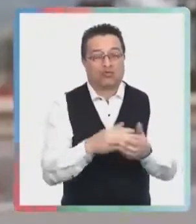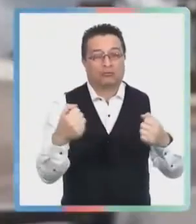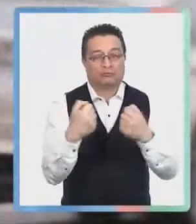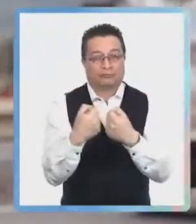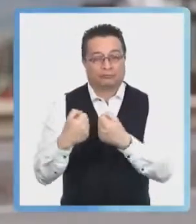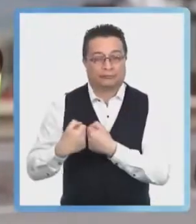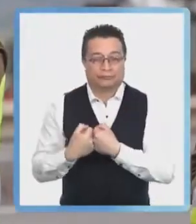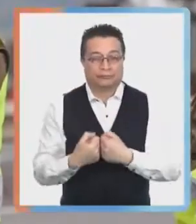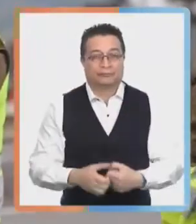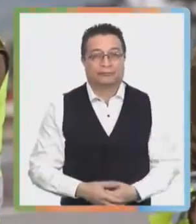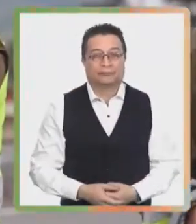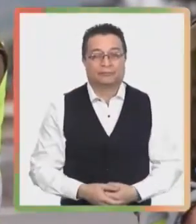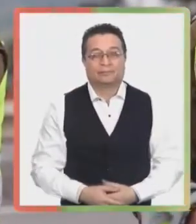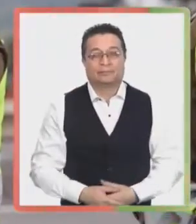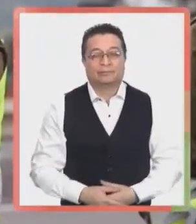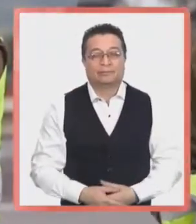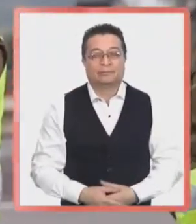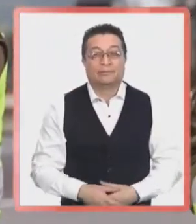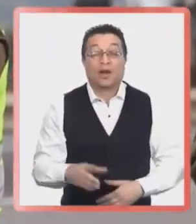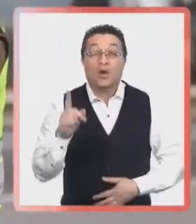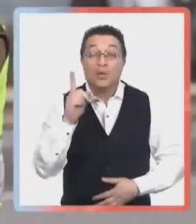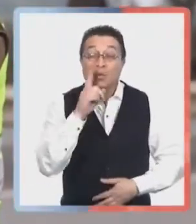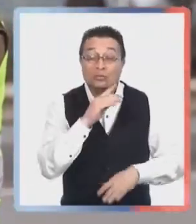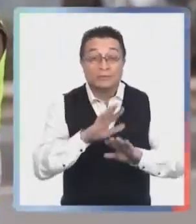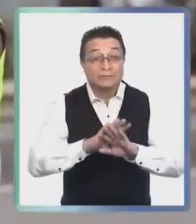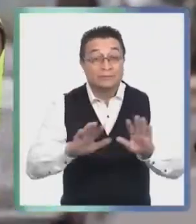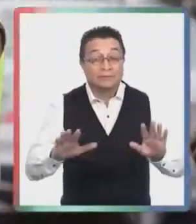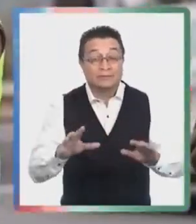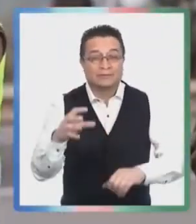personas fallecidas en siniestros de tránsito.